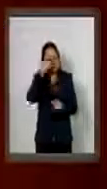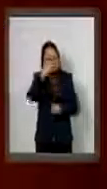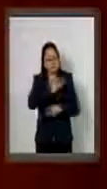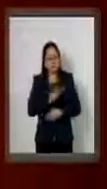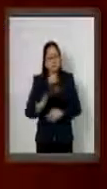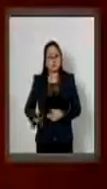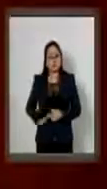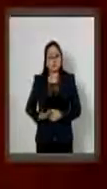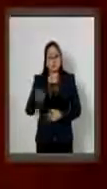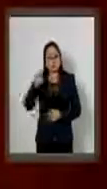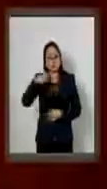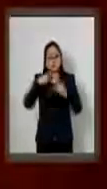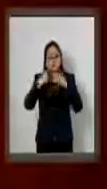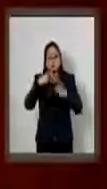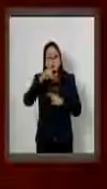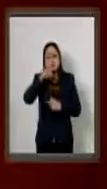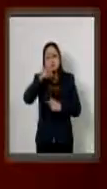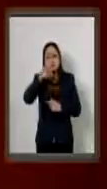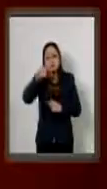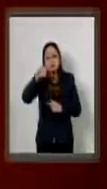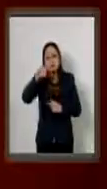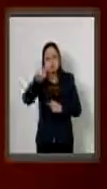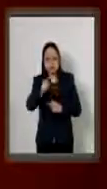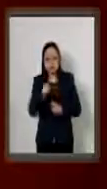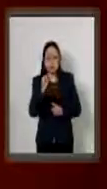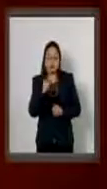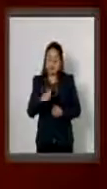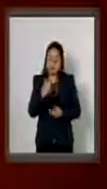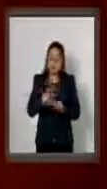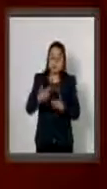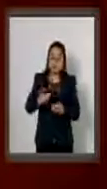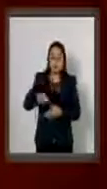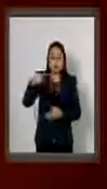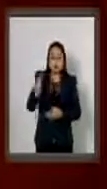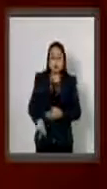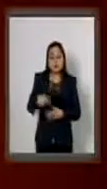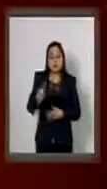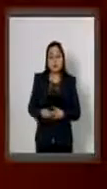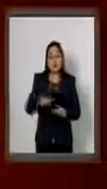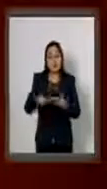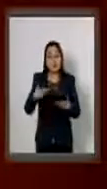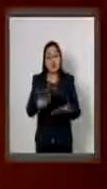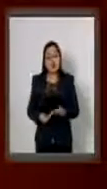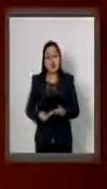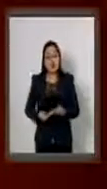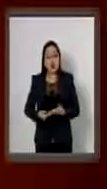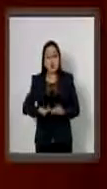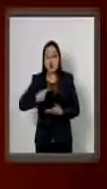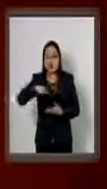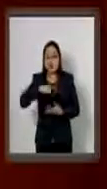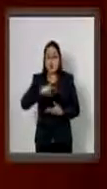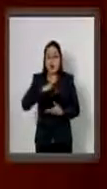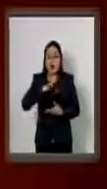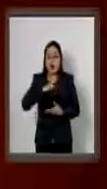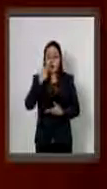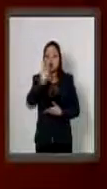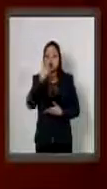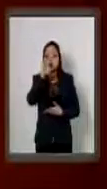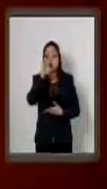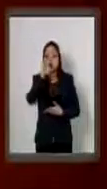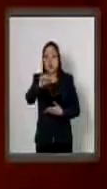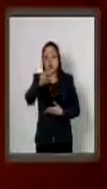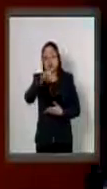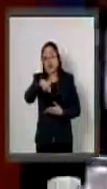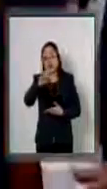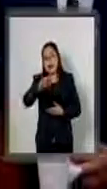presidente, al diario de debates. Asimismo, en este momento también vamos a entregar dos anexos.